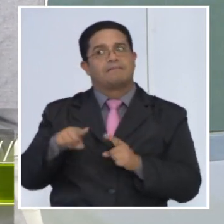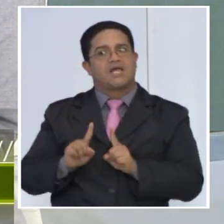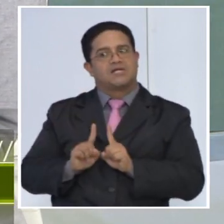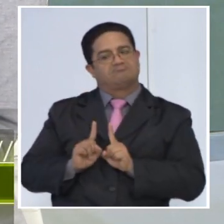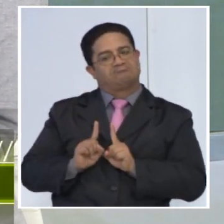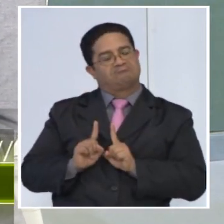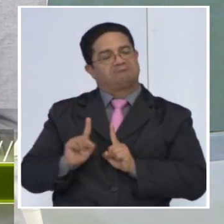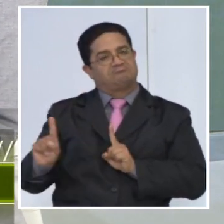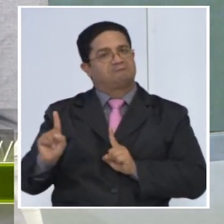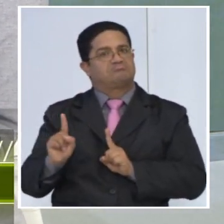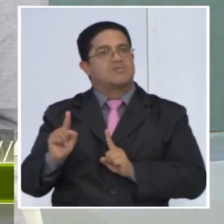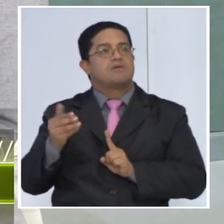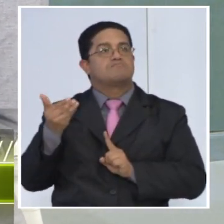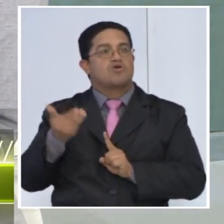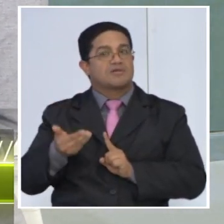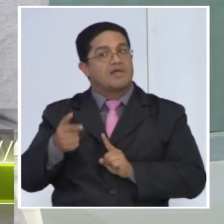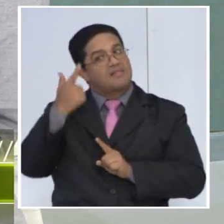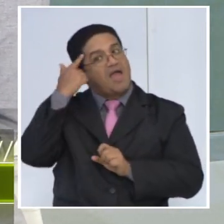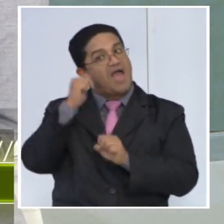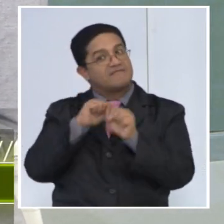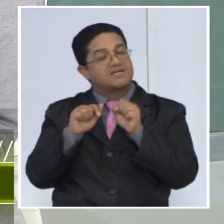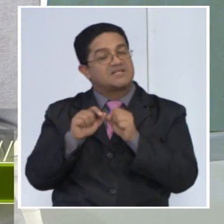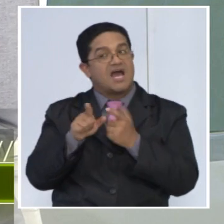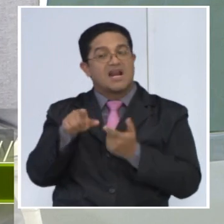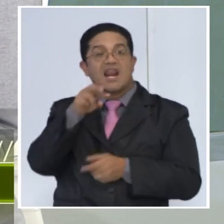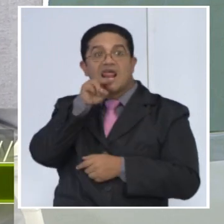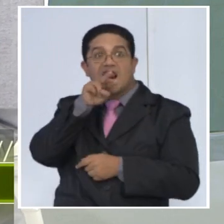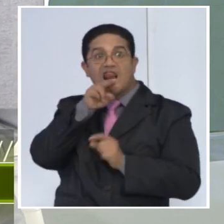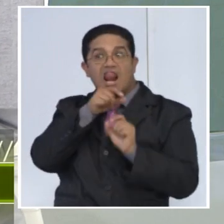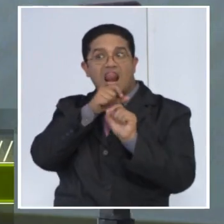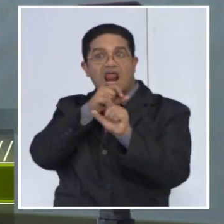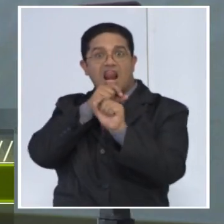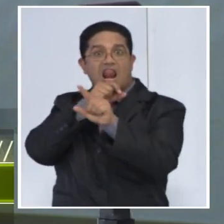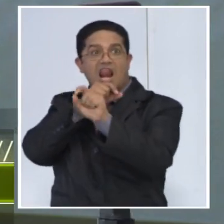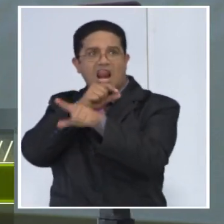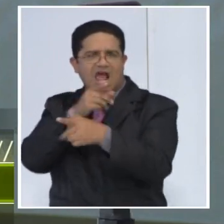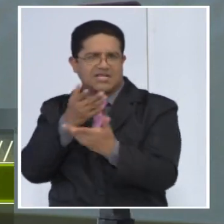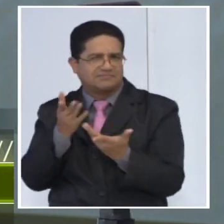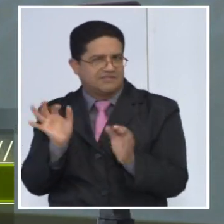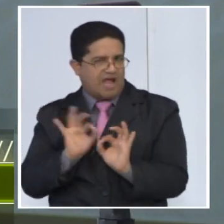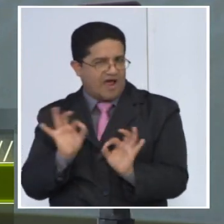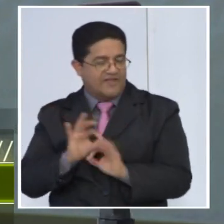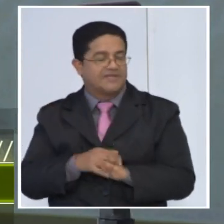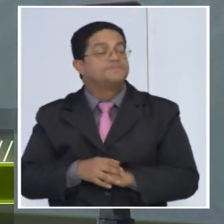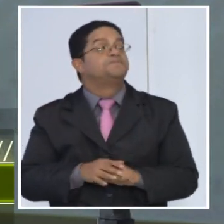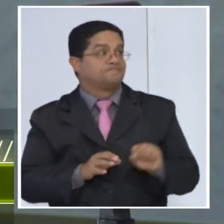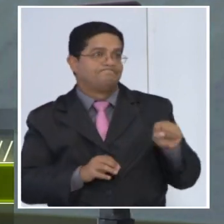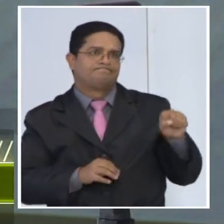social necesaria para que las gotas de saliva, las goticas de saliva no nos alcancen. Sí, fíjate que